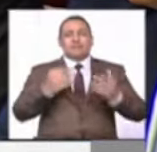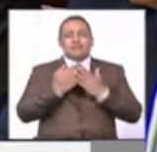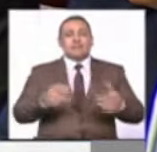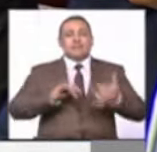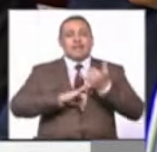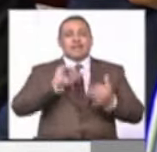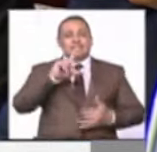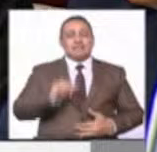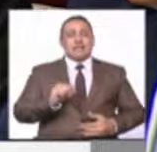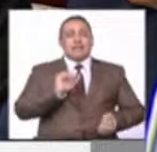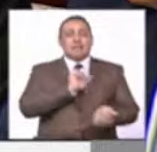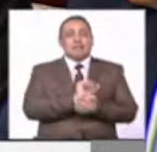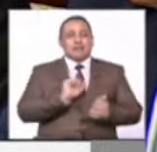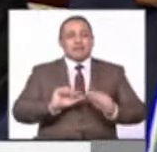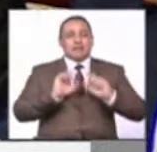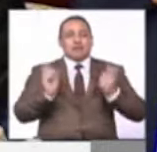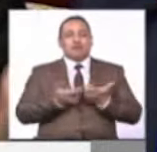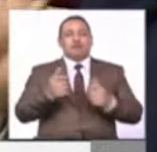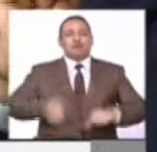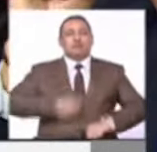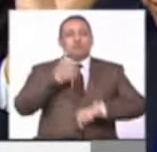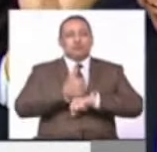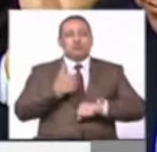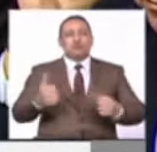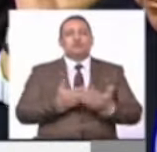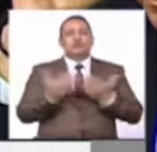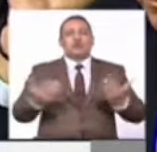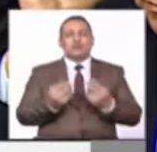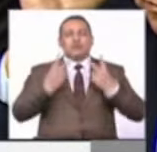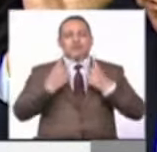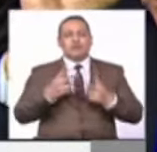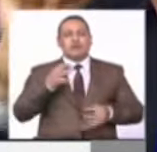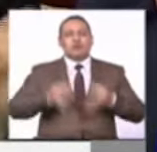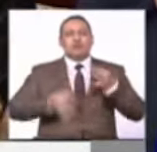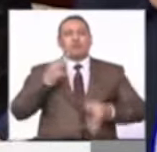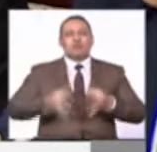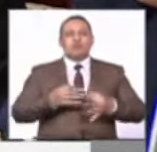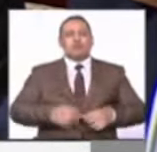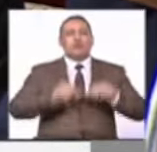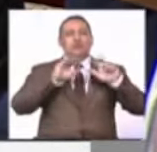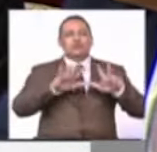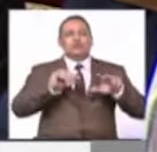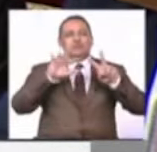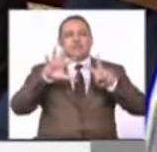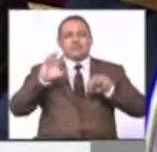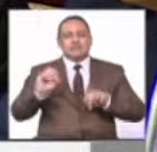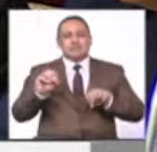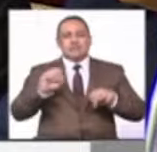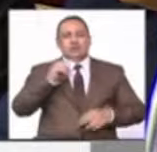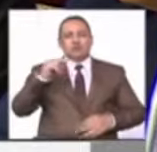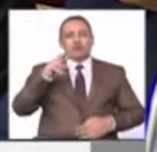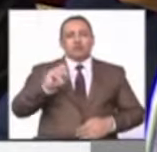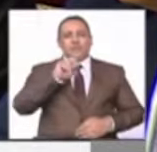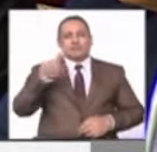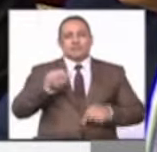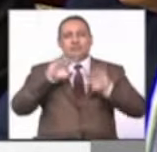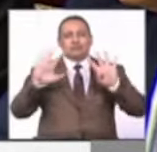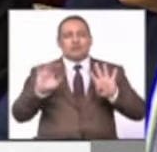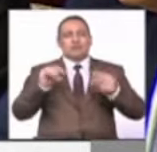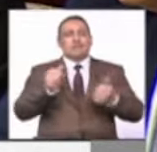penal permanente de la Corte Suprema en la la casación 87029